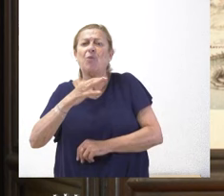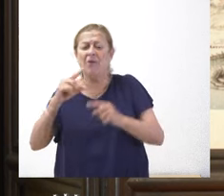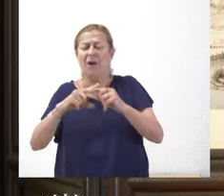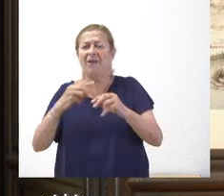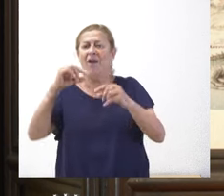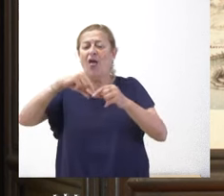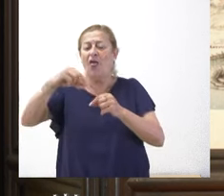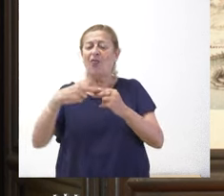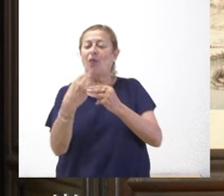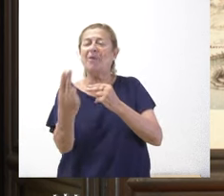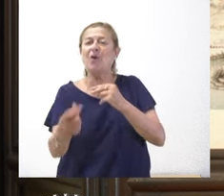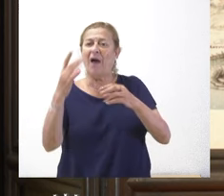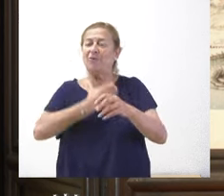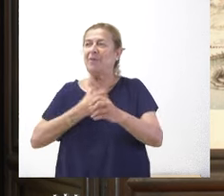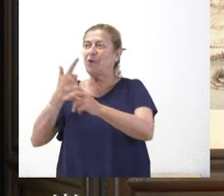los